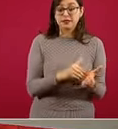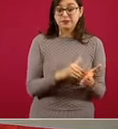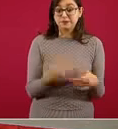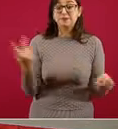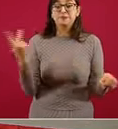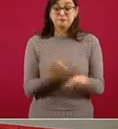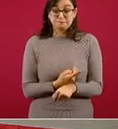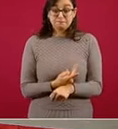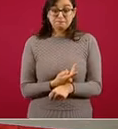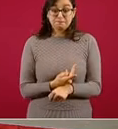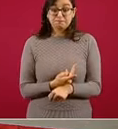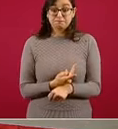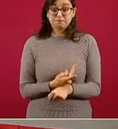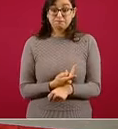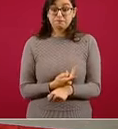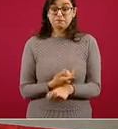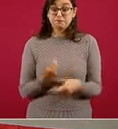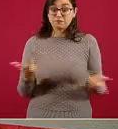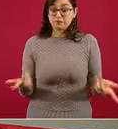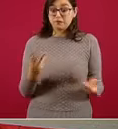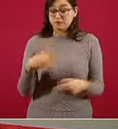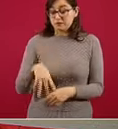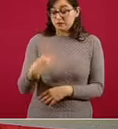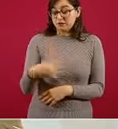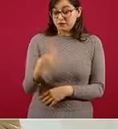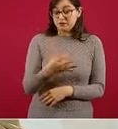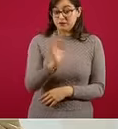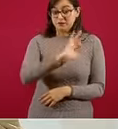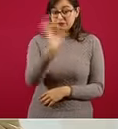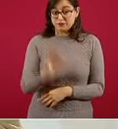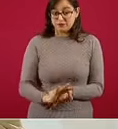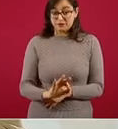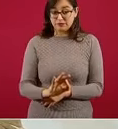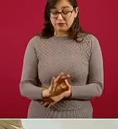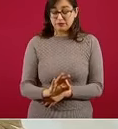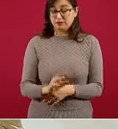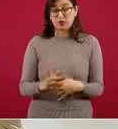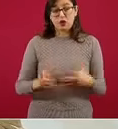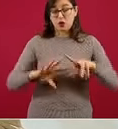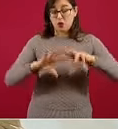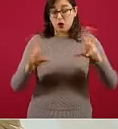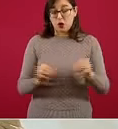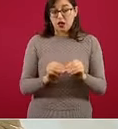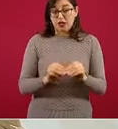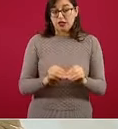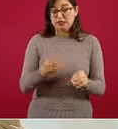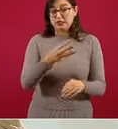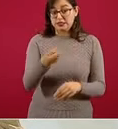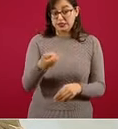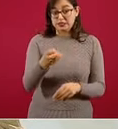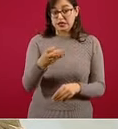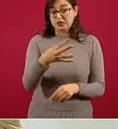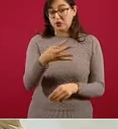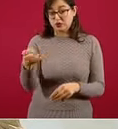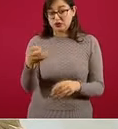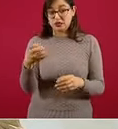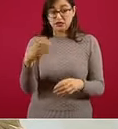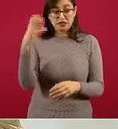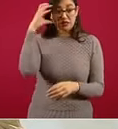implica, un 14% de eso pues implica más de 300, 400 camas, ¿no?